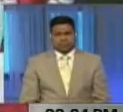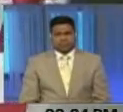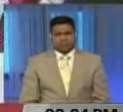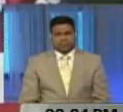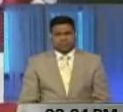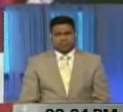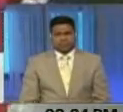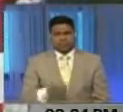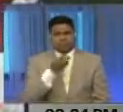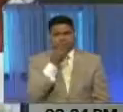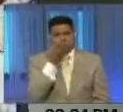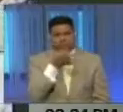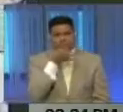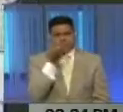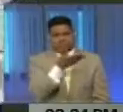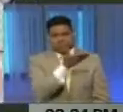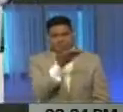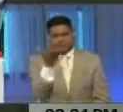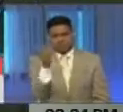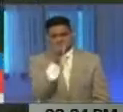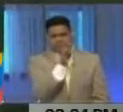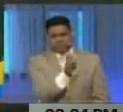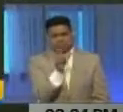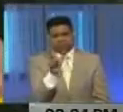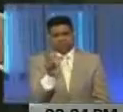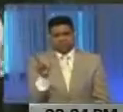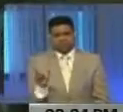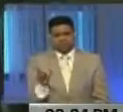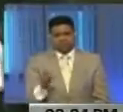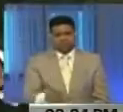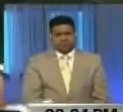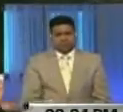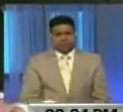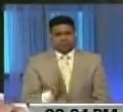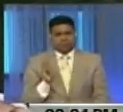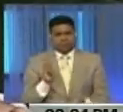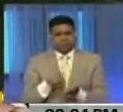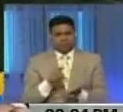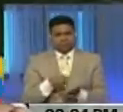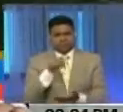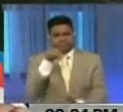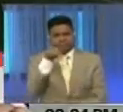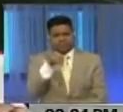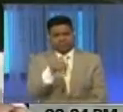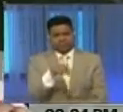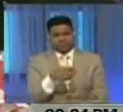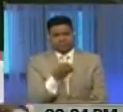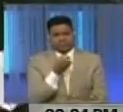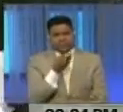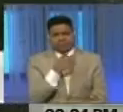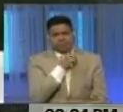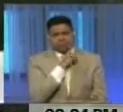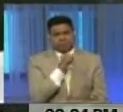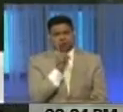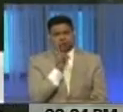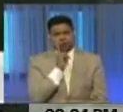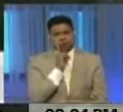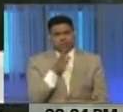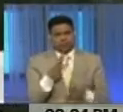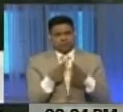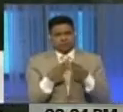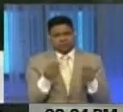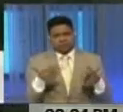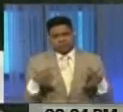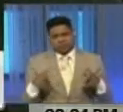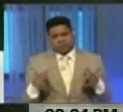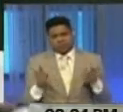Muy buenas tardes a todos y a todas, caballeros y damas, todos presentes. Y bueno, en nombre, delante con la